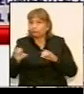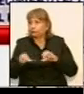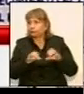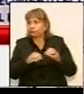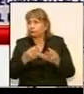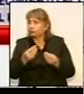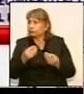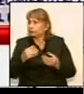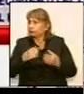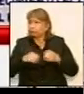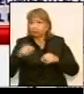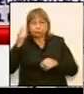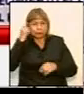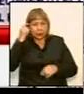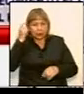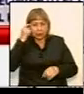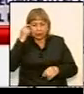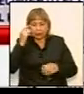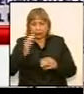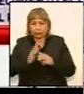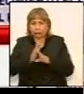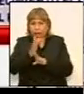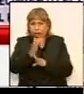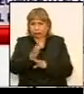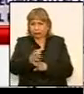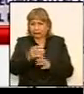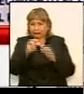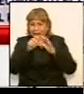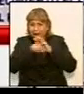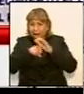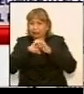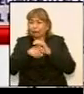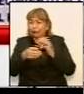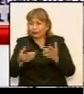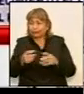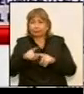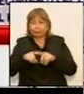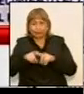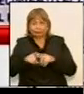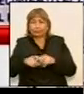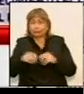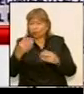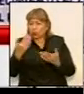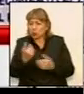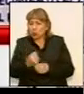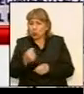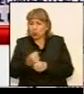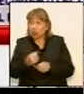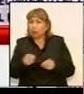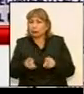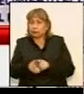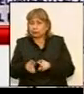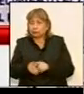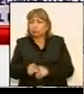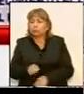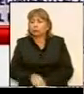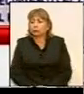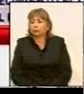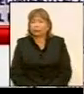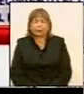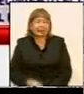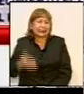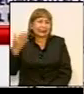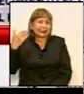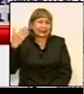actividades económicas que pensaron que no dependían directamente de la minería, en realidad sí dependían. Y muchos trabajos también. Eso es